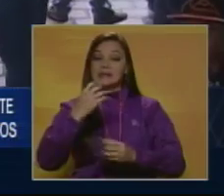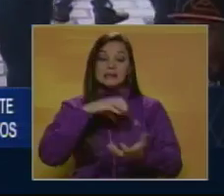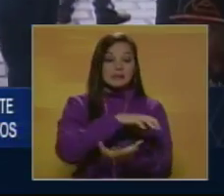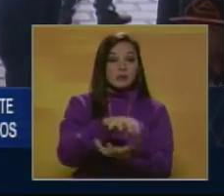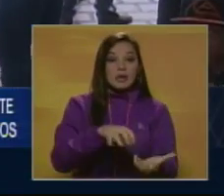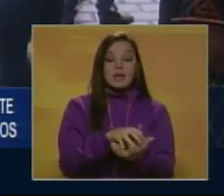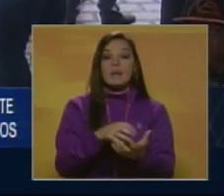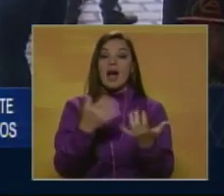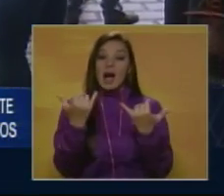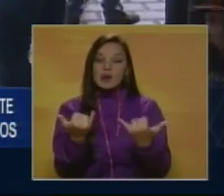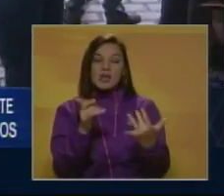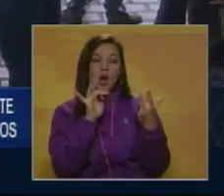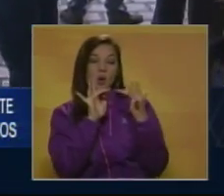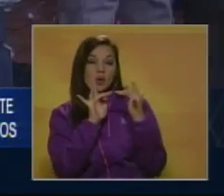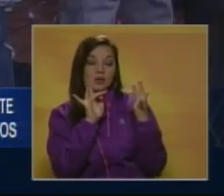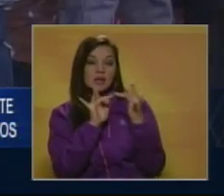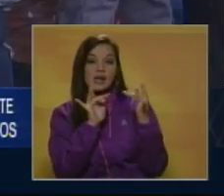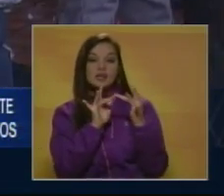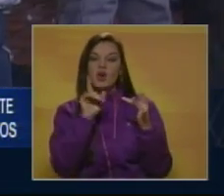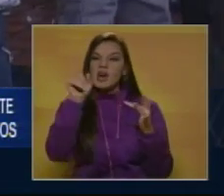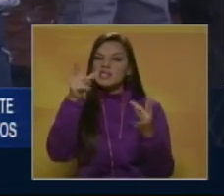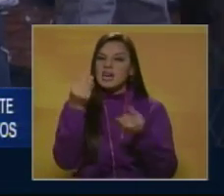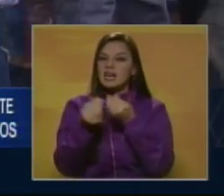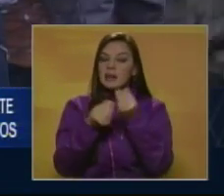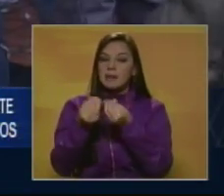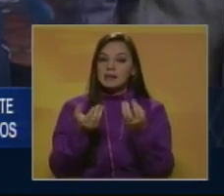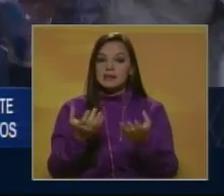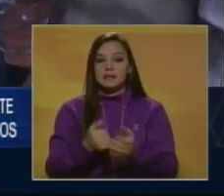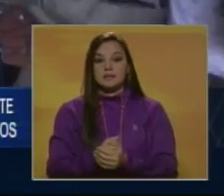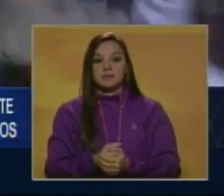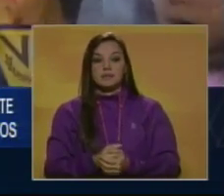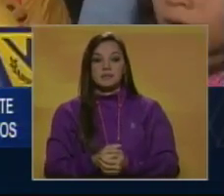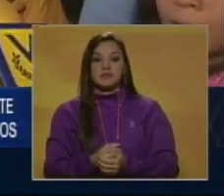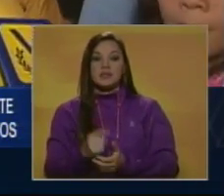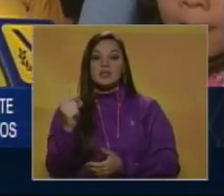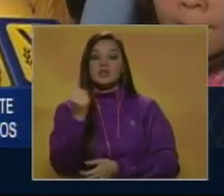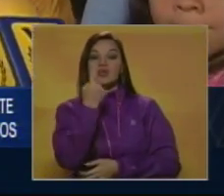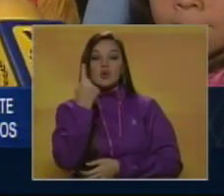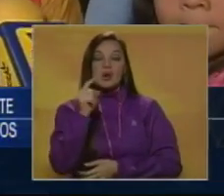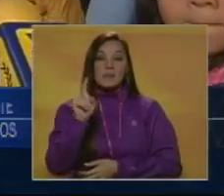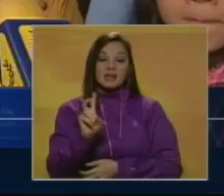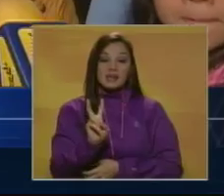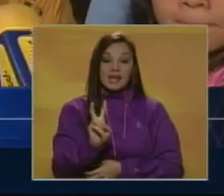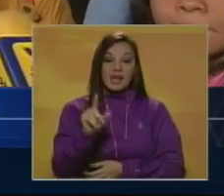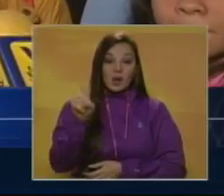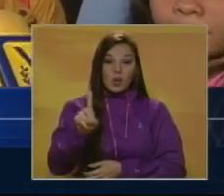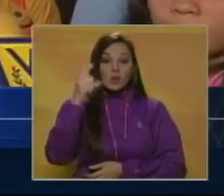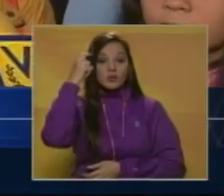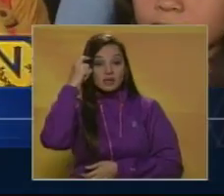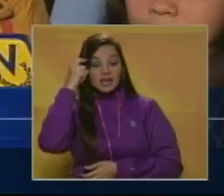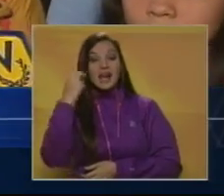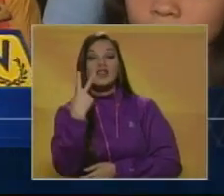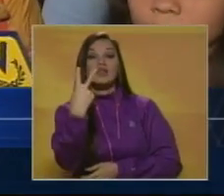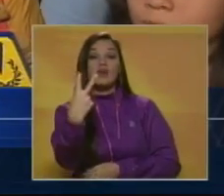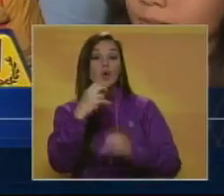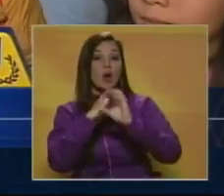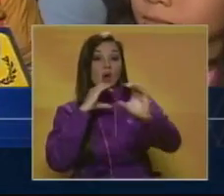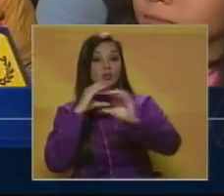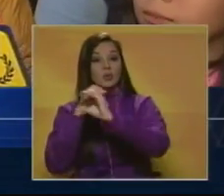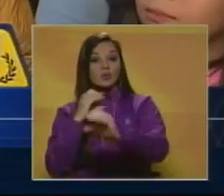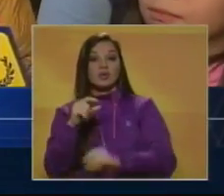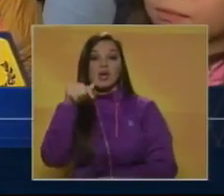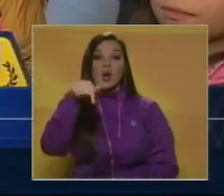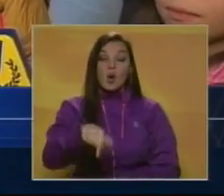el contacto para ver qué es lo que ocurre allá en el terminal de Oriente. Solamente han salido diarios dos autobuses. Hoy